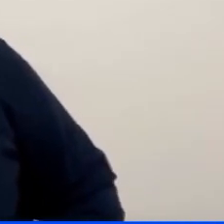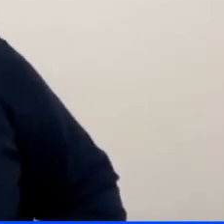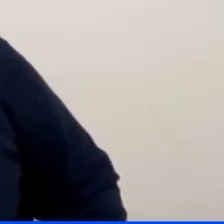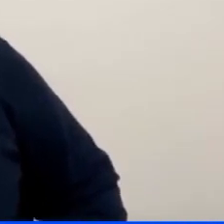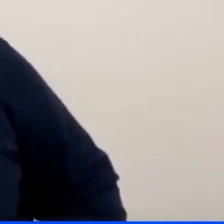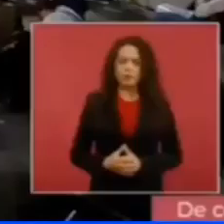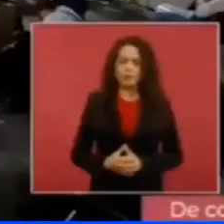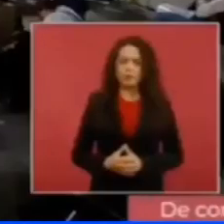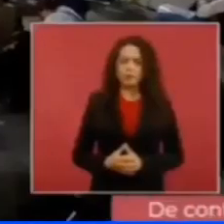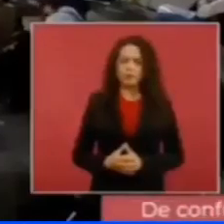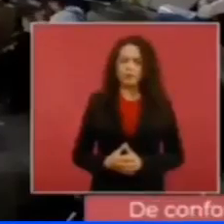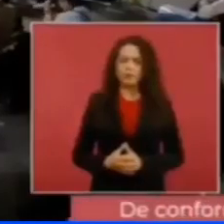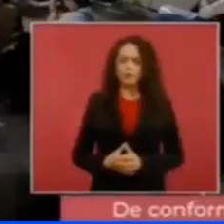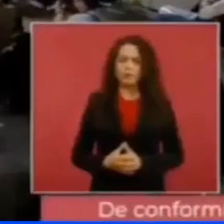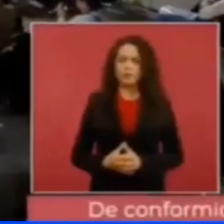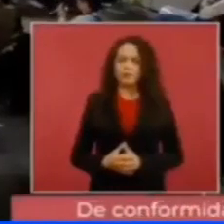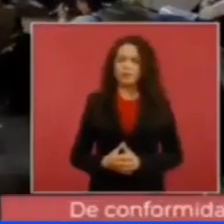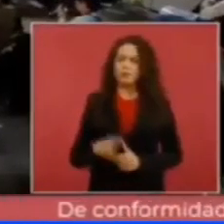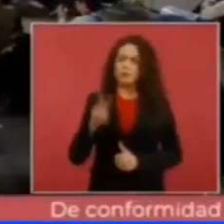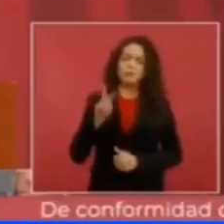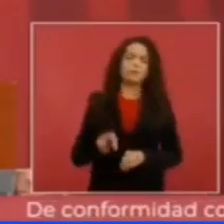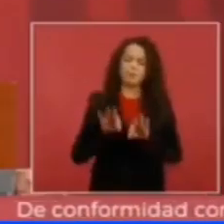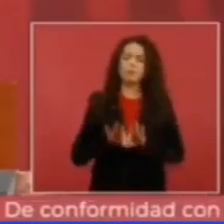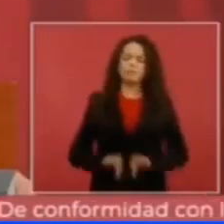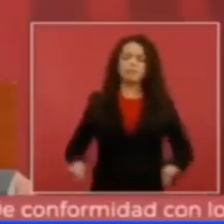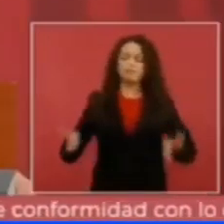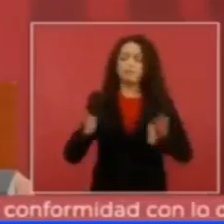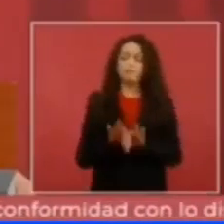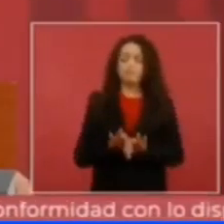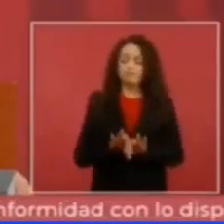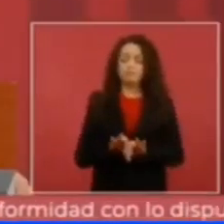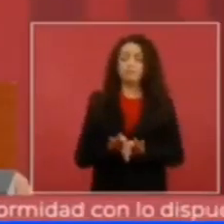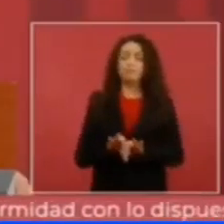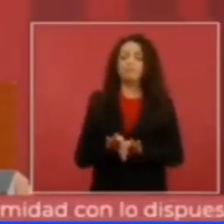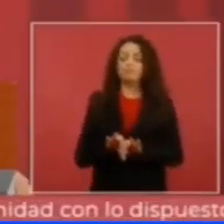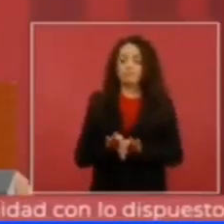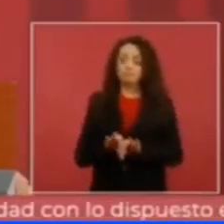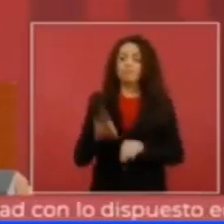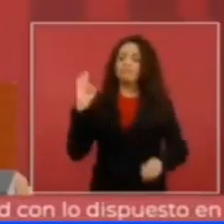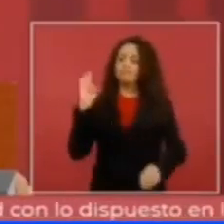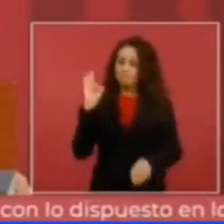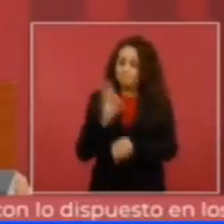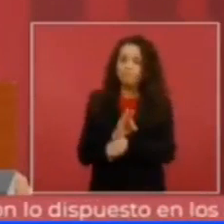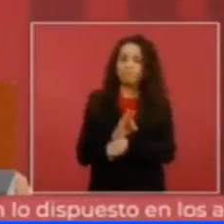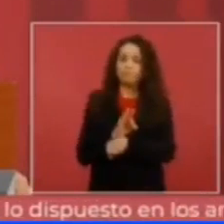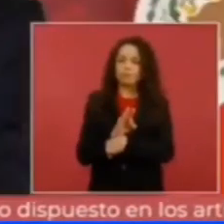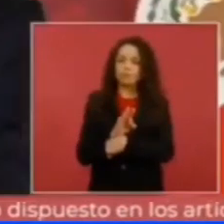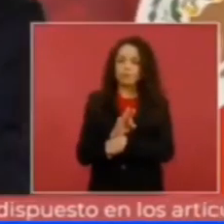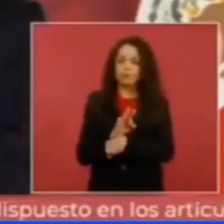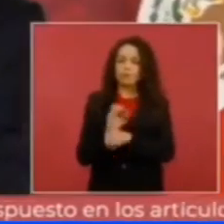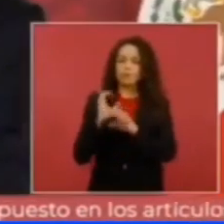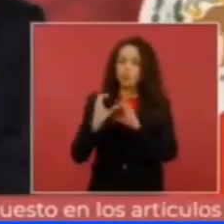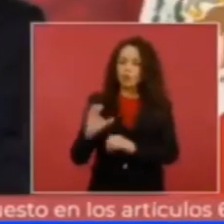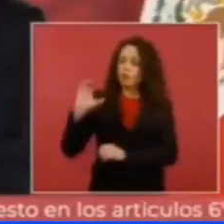libertad. Es importante fortalecer a la Comisión Federal de Electricidad.